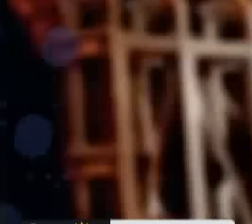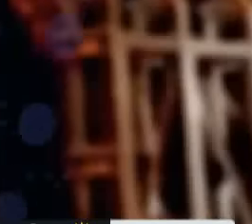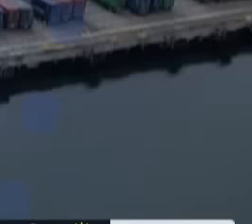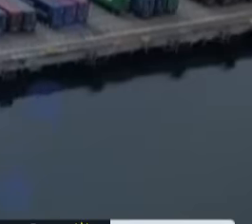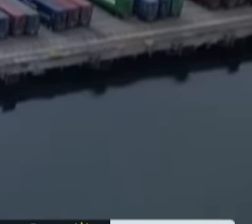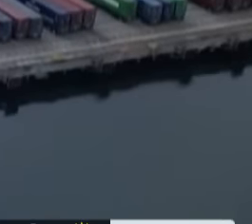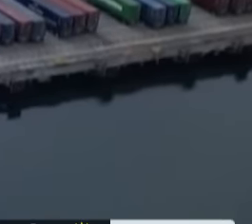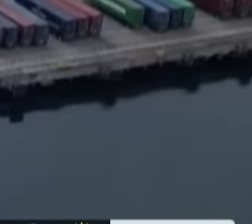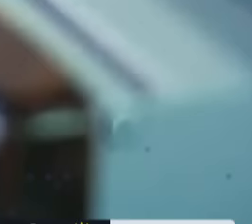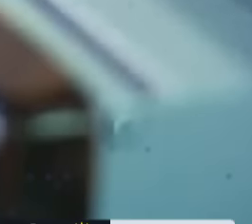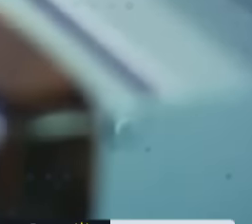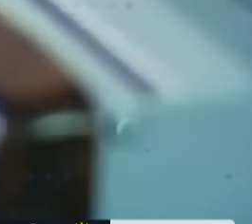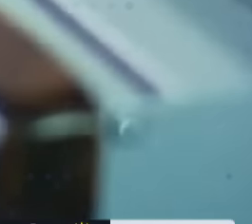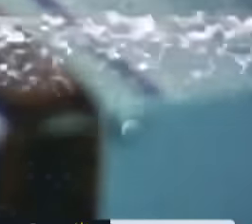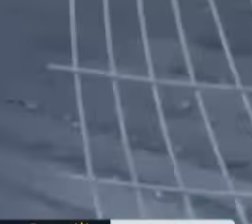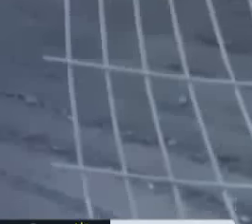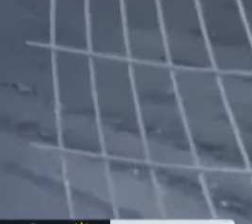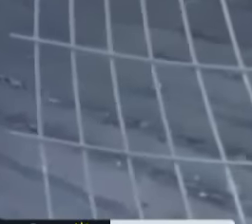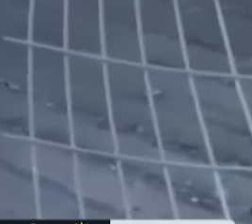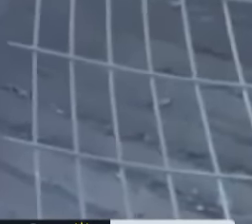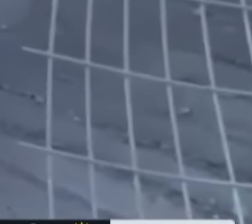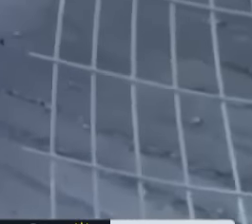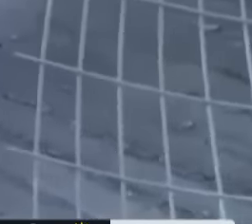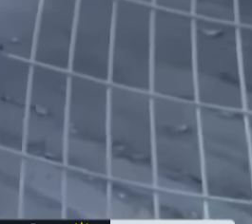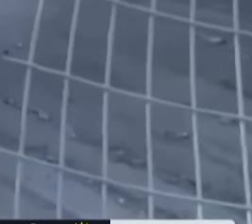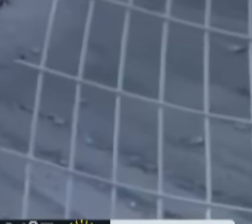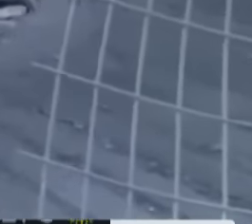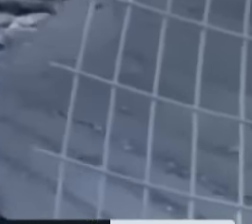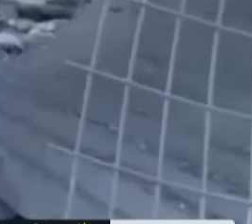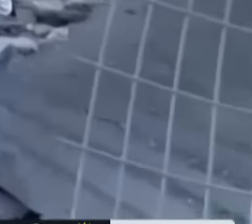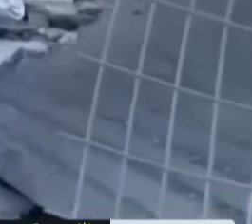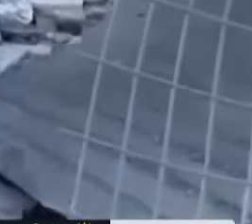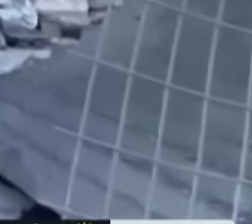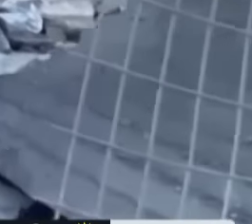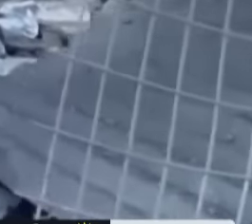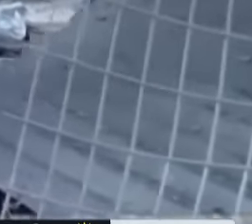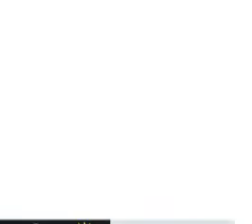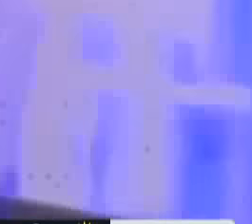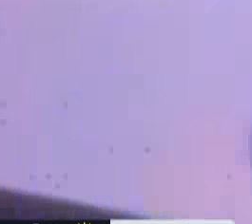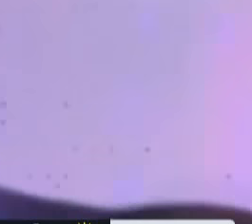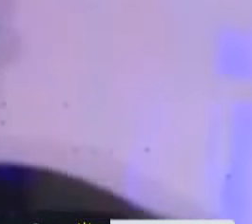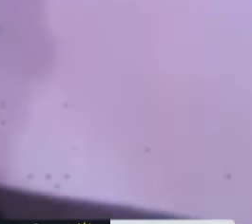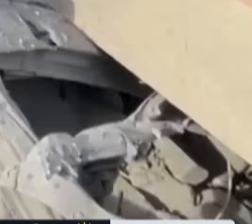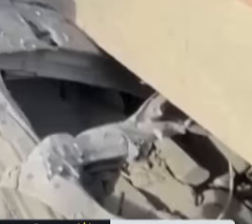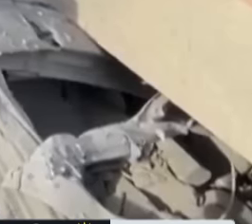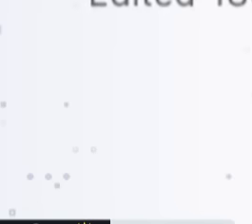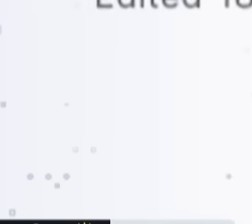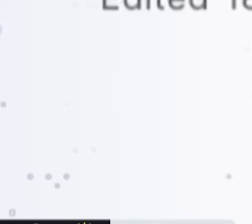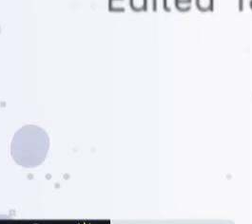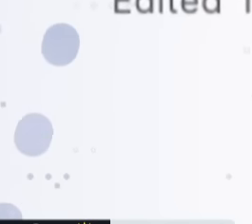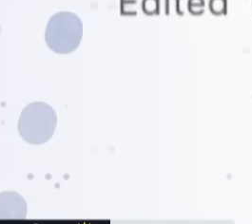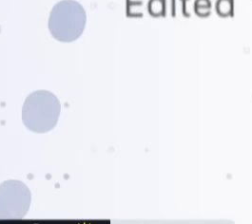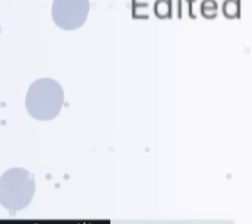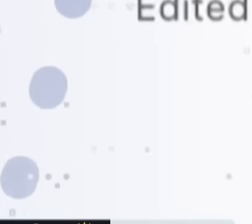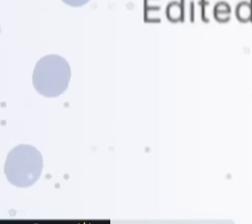54 barreras arancelarias. All parties to the conflict must act in good faith to implement the ceasefire. We must